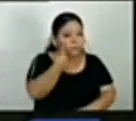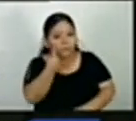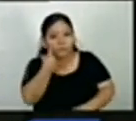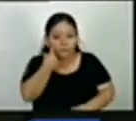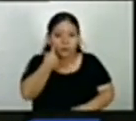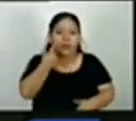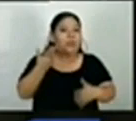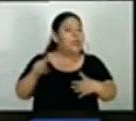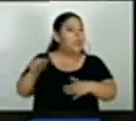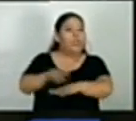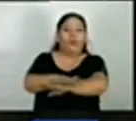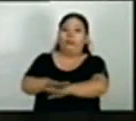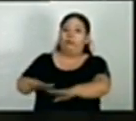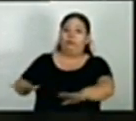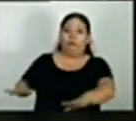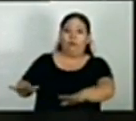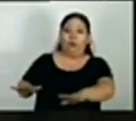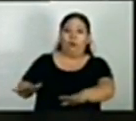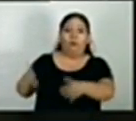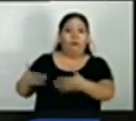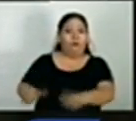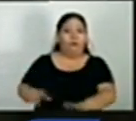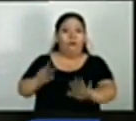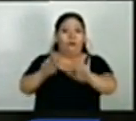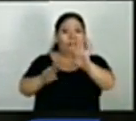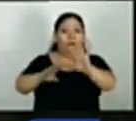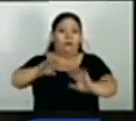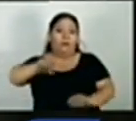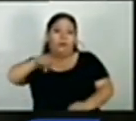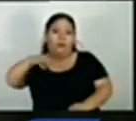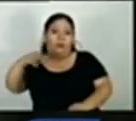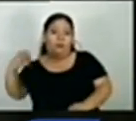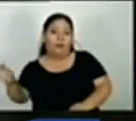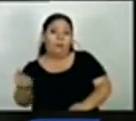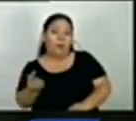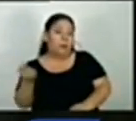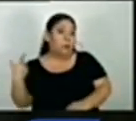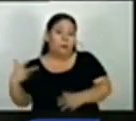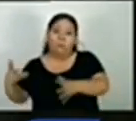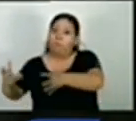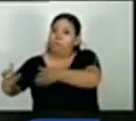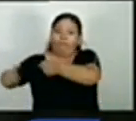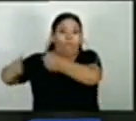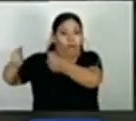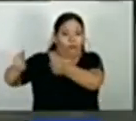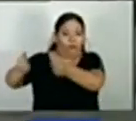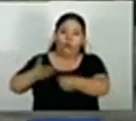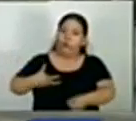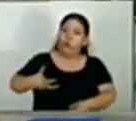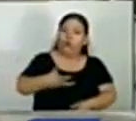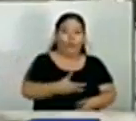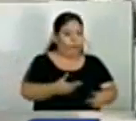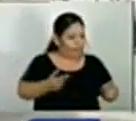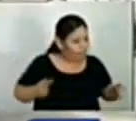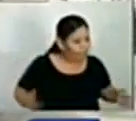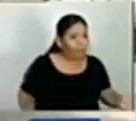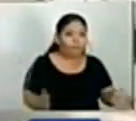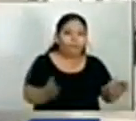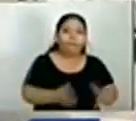Han perdido más de 70.000 miembros, pero tenemos que continuar.